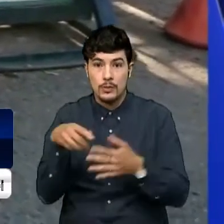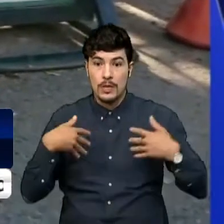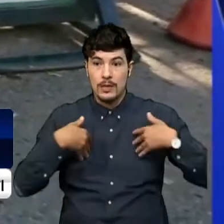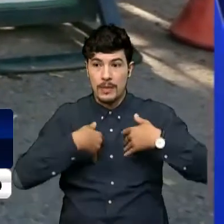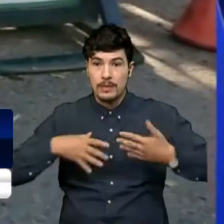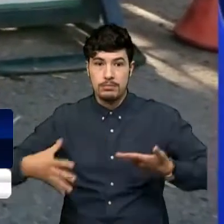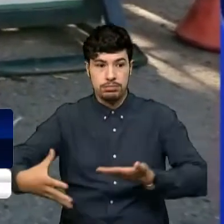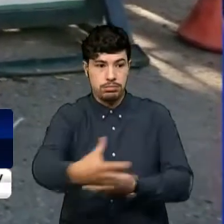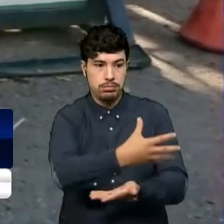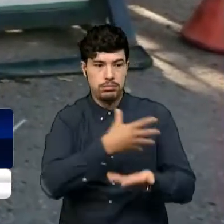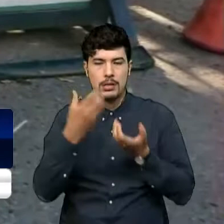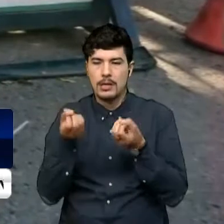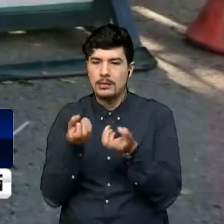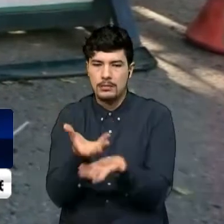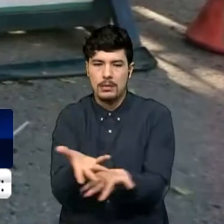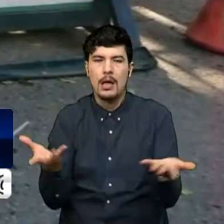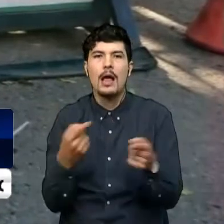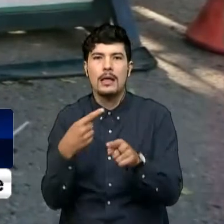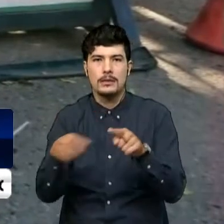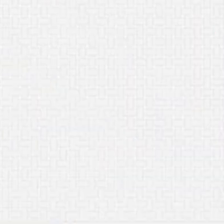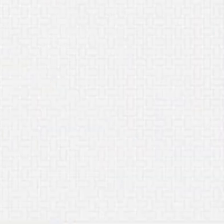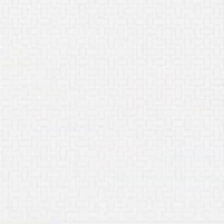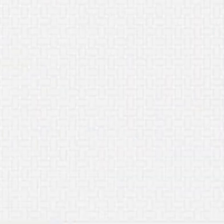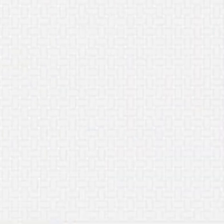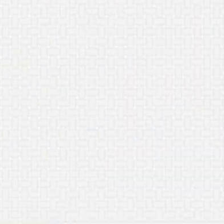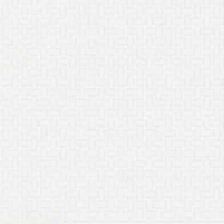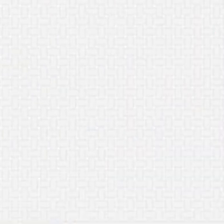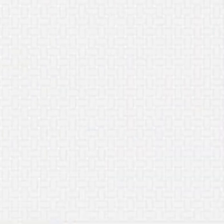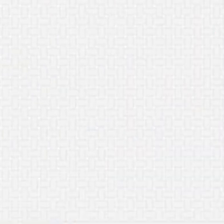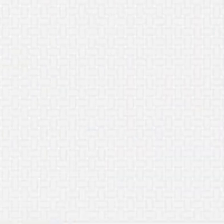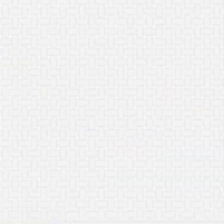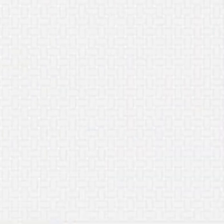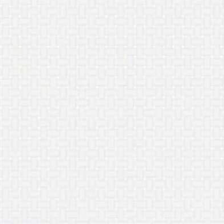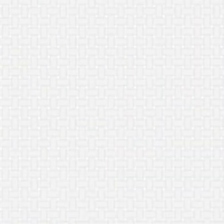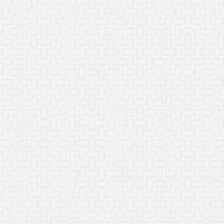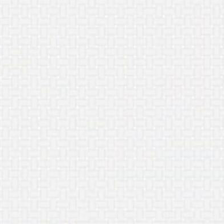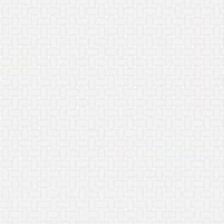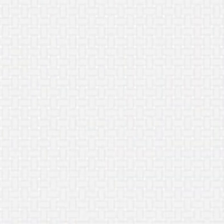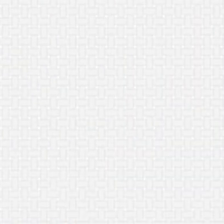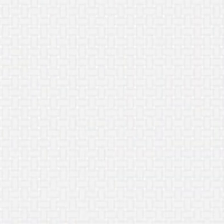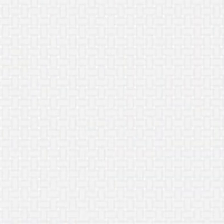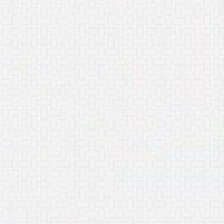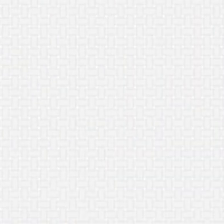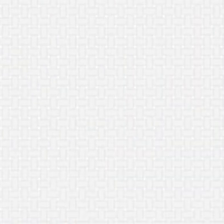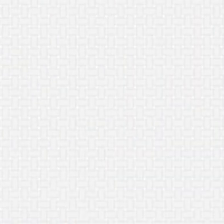devueltos a su hábitat natural ganando puntocom